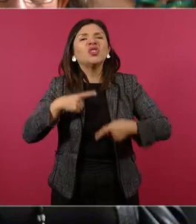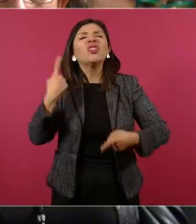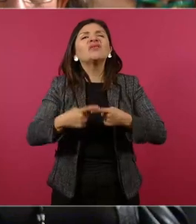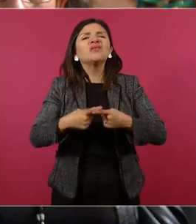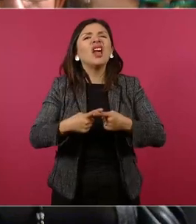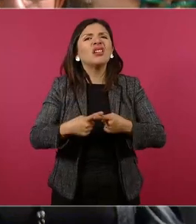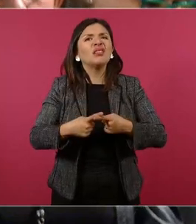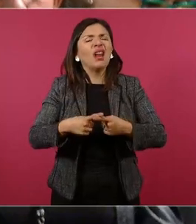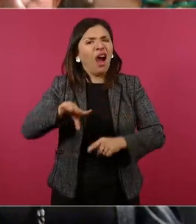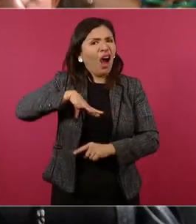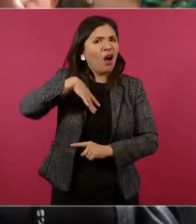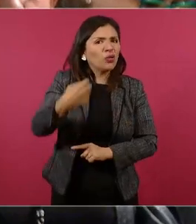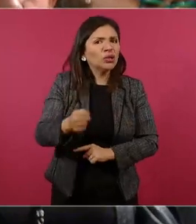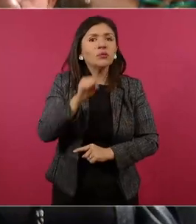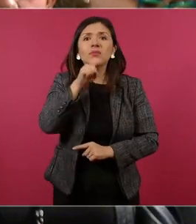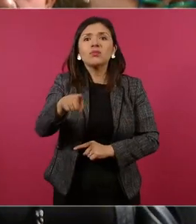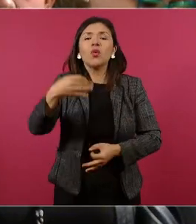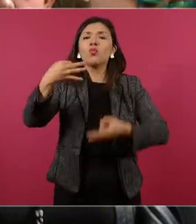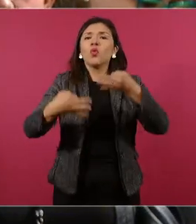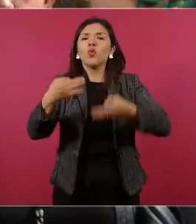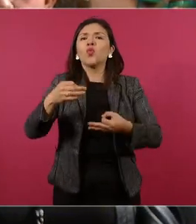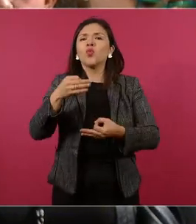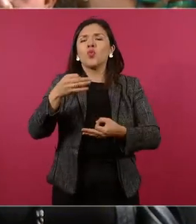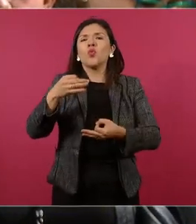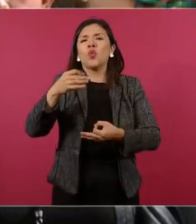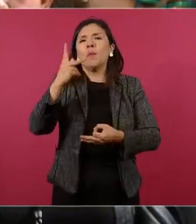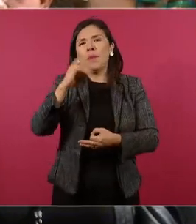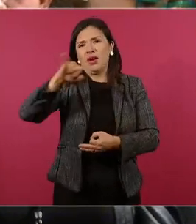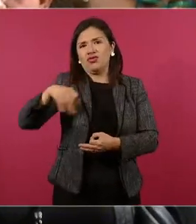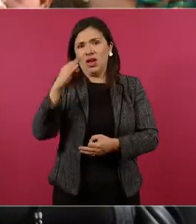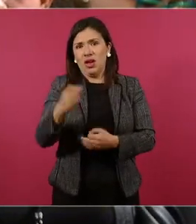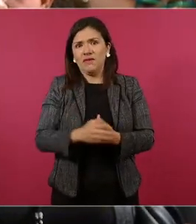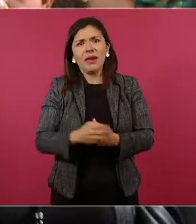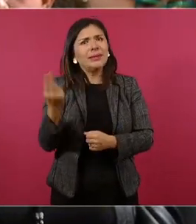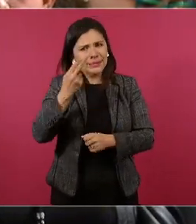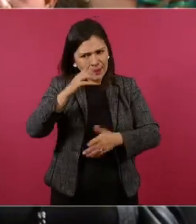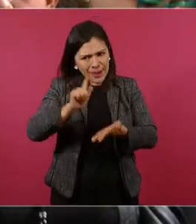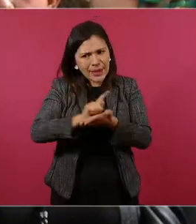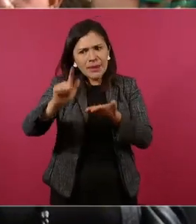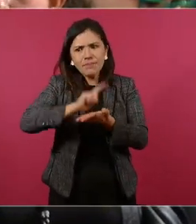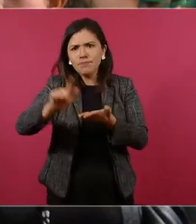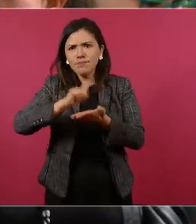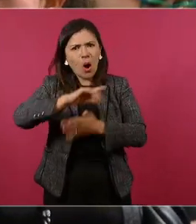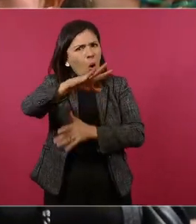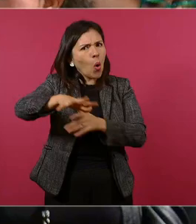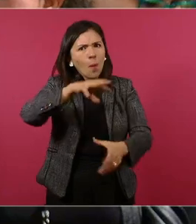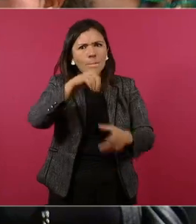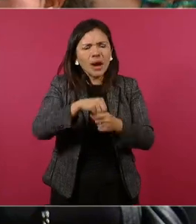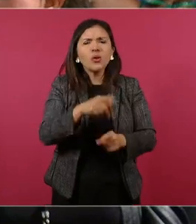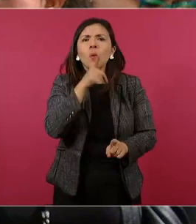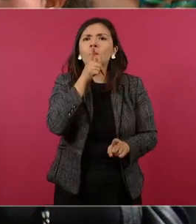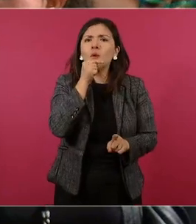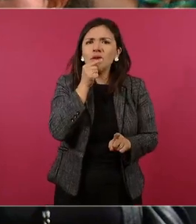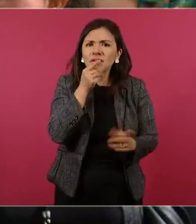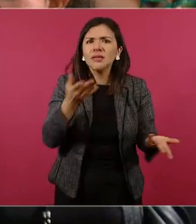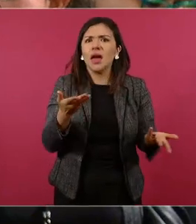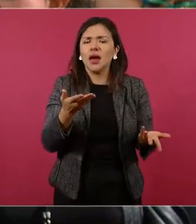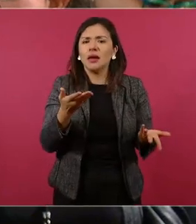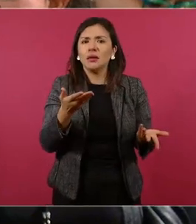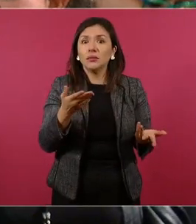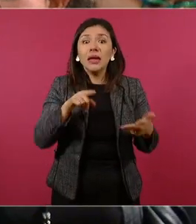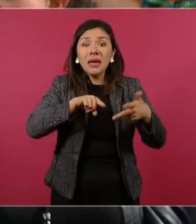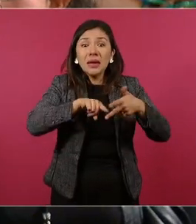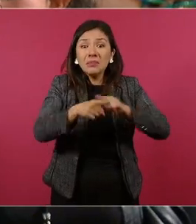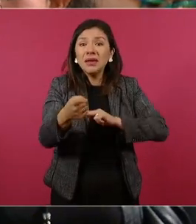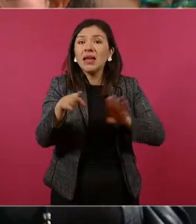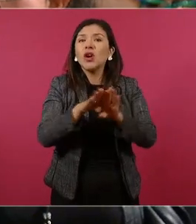judicial ahí sí O sea por eso también que se limpie desde arriba y desde abajo las policías de los que empiezan de los